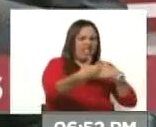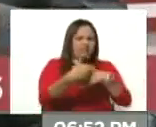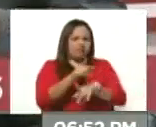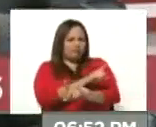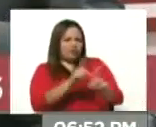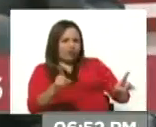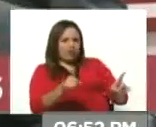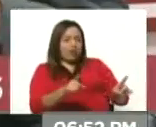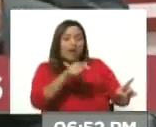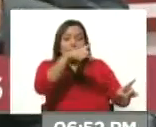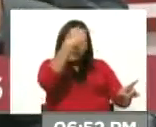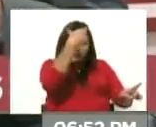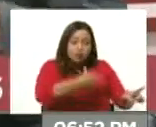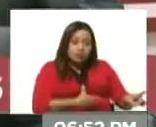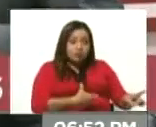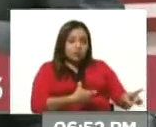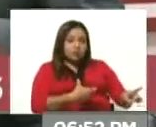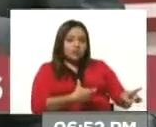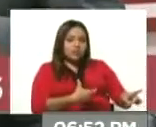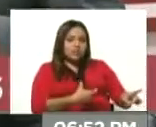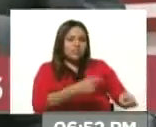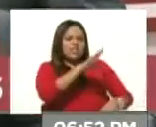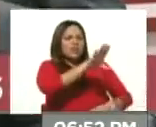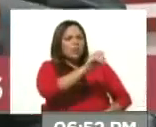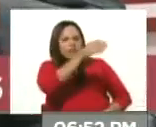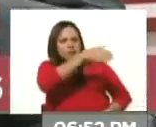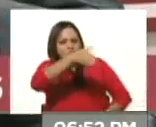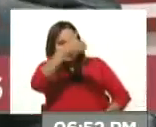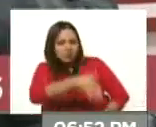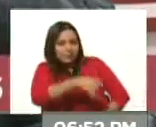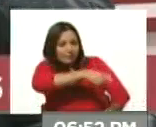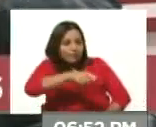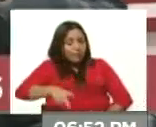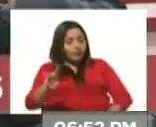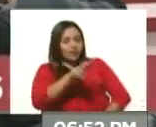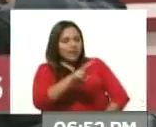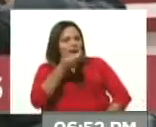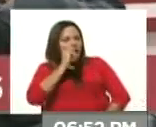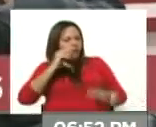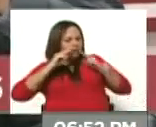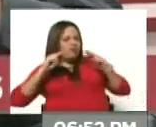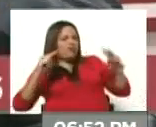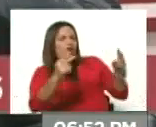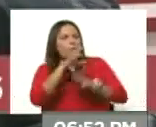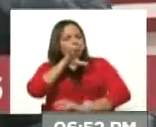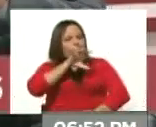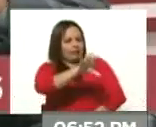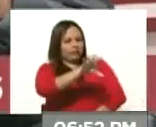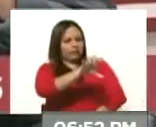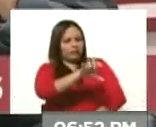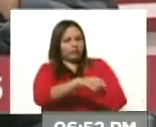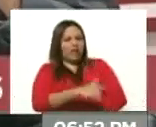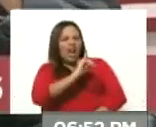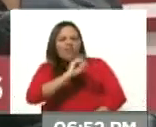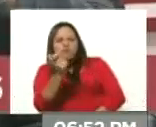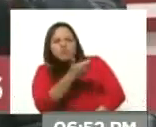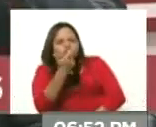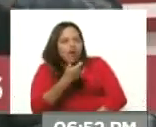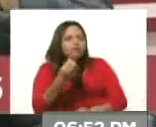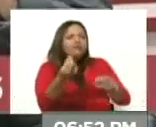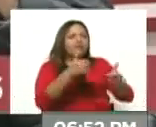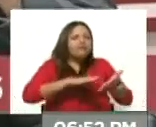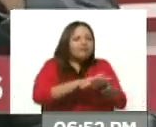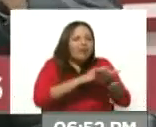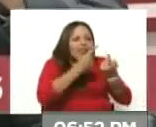este límite es el 50 por ciento de los venezolanos hoy tiene una visión del país hoy anda buscando una alternativa